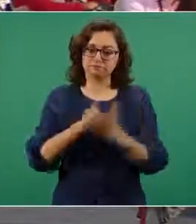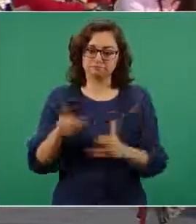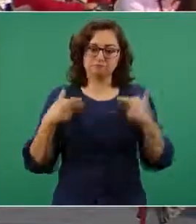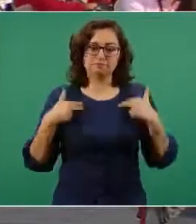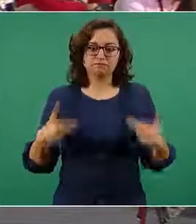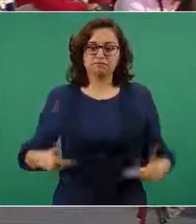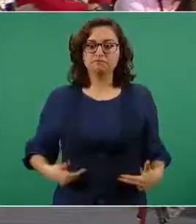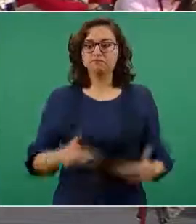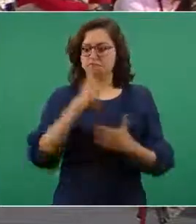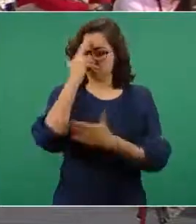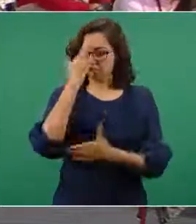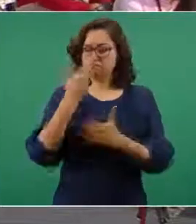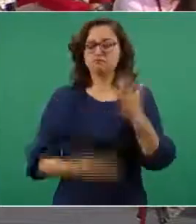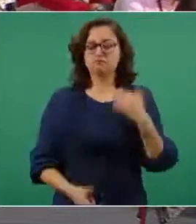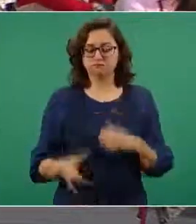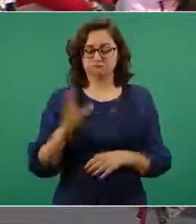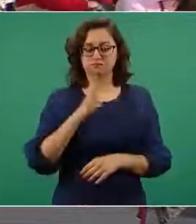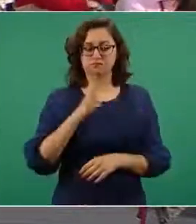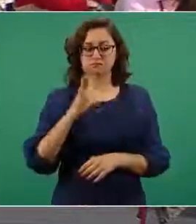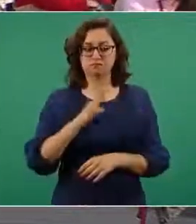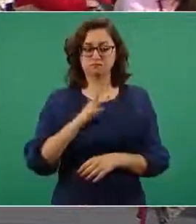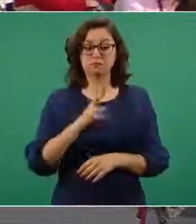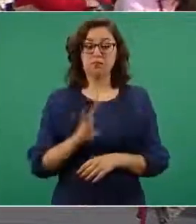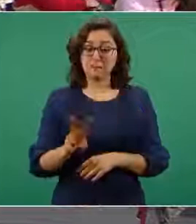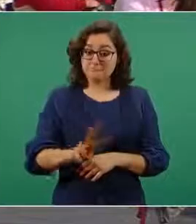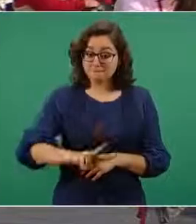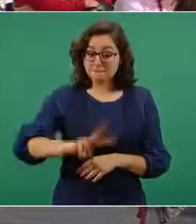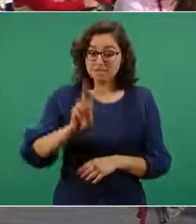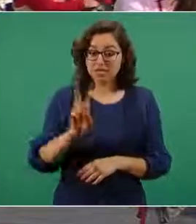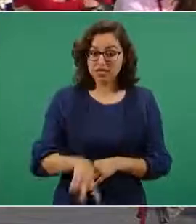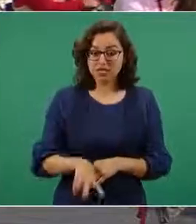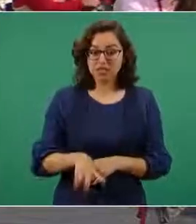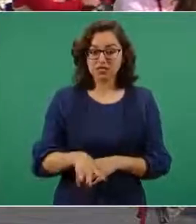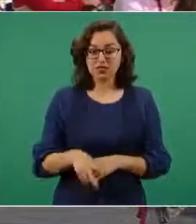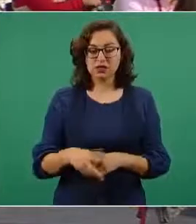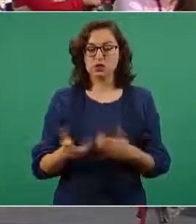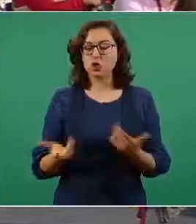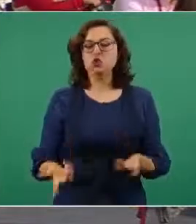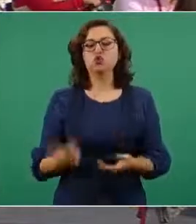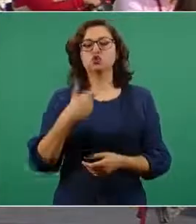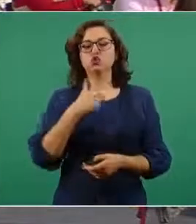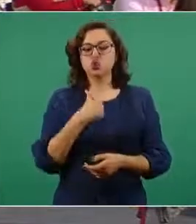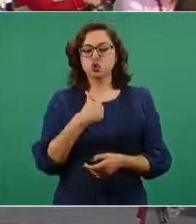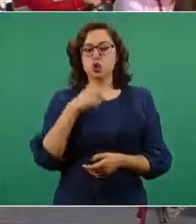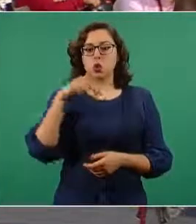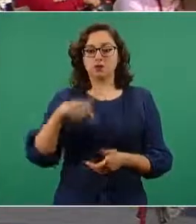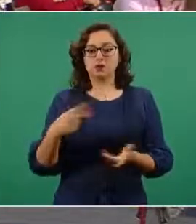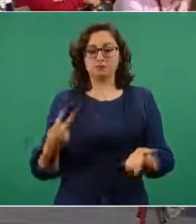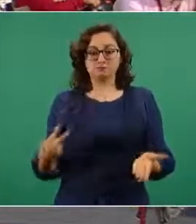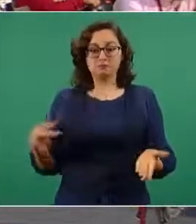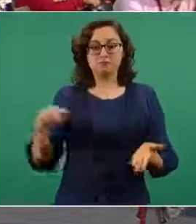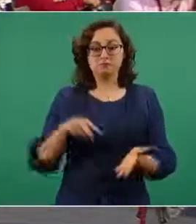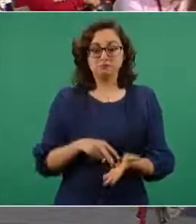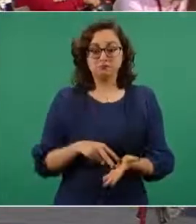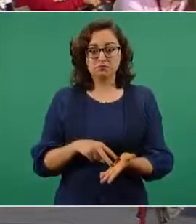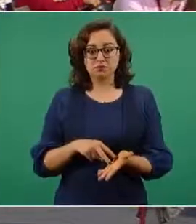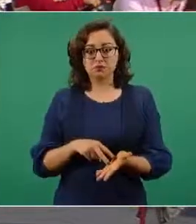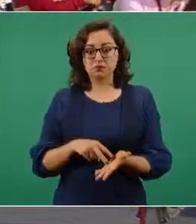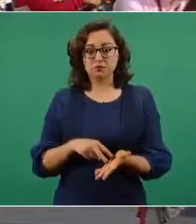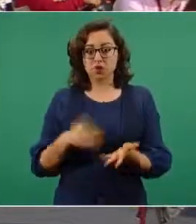derechos humanos. Y créame, presidente, lo último que vengo aquí es a querer